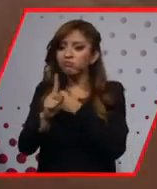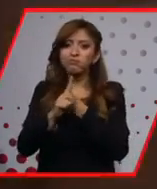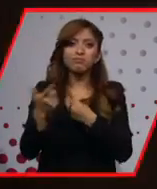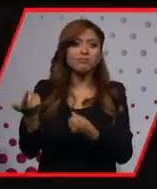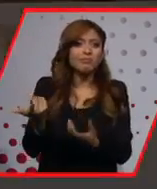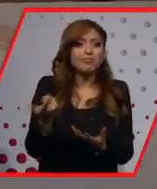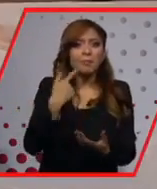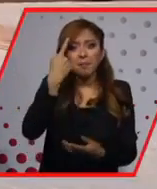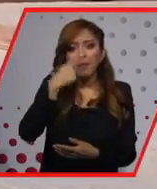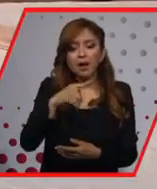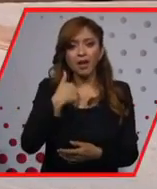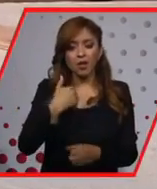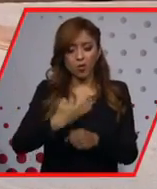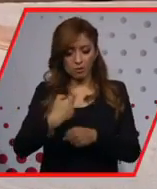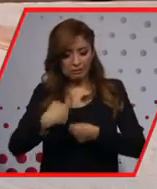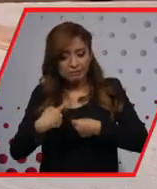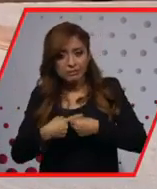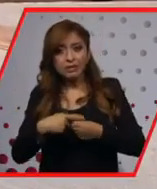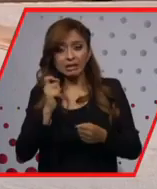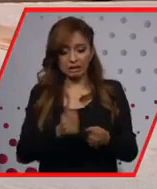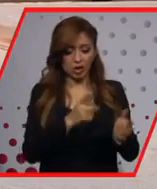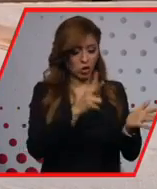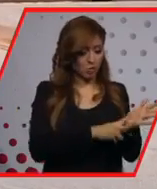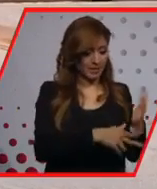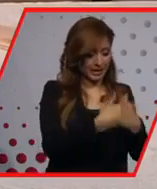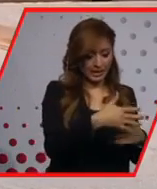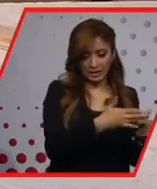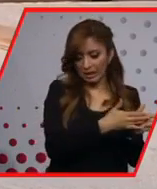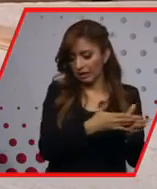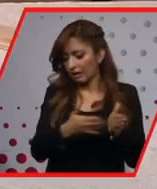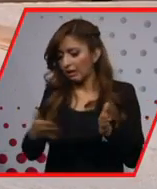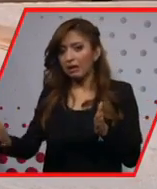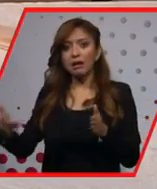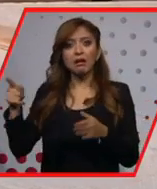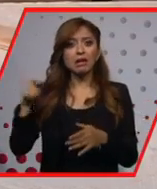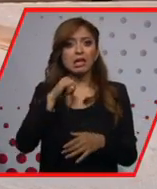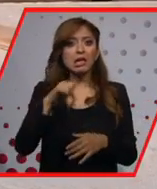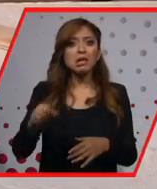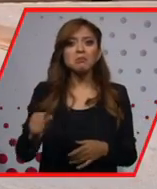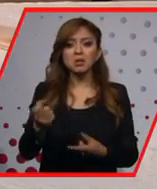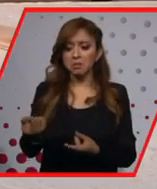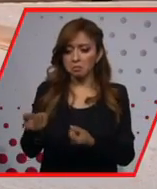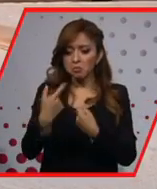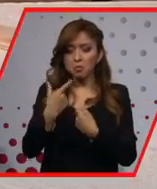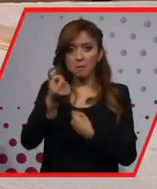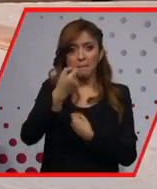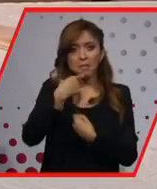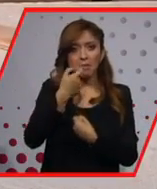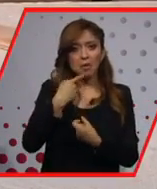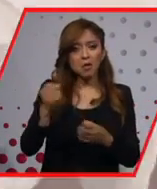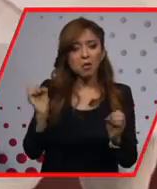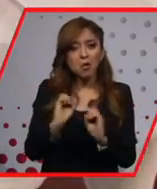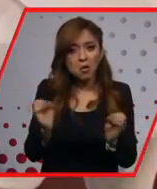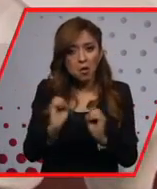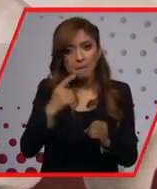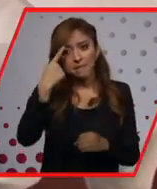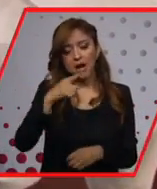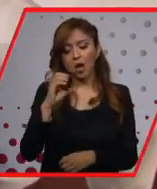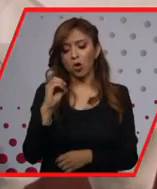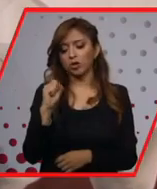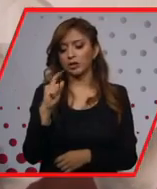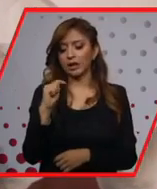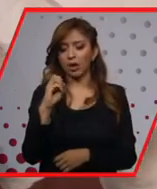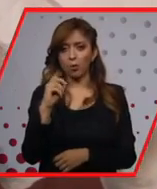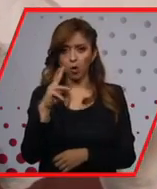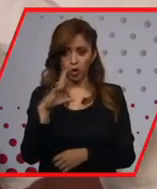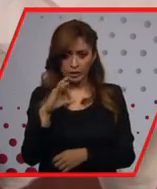del 2015 a la fecha, ni el IS me ha proporcionado los medicamentos que requiero para mi osteoporosis. La